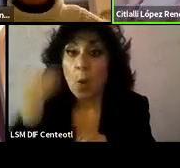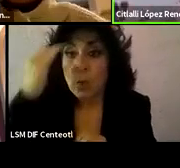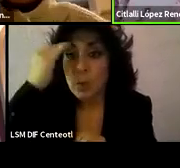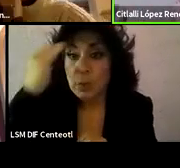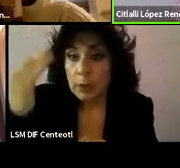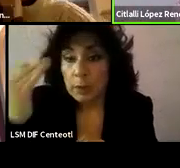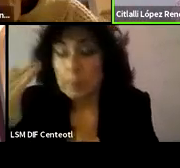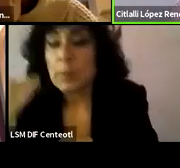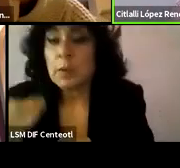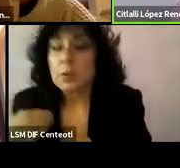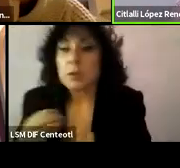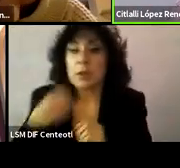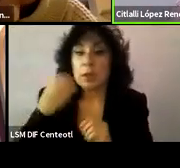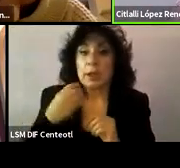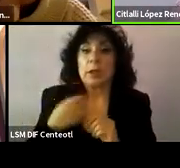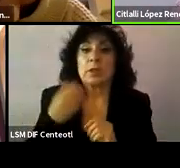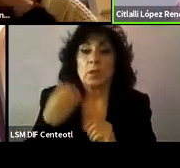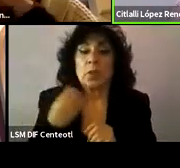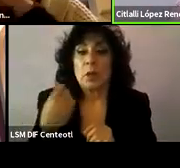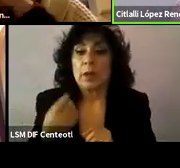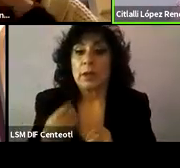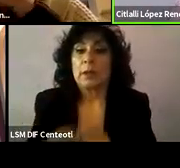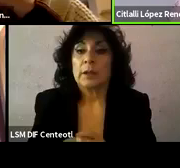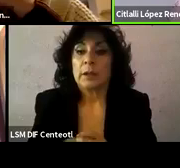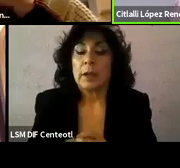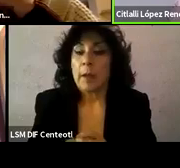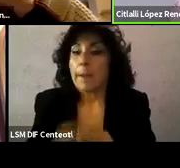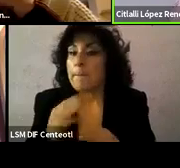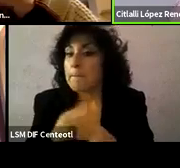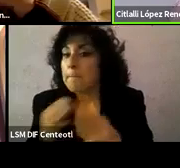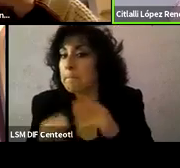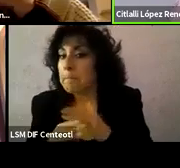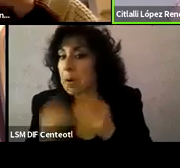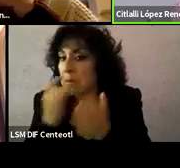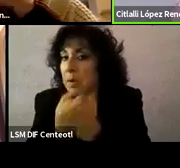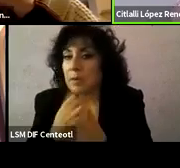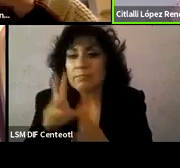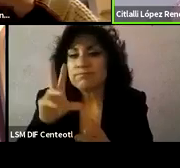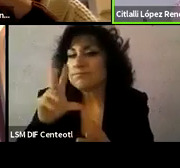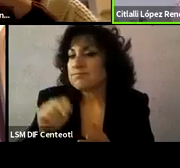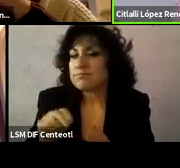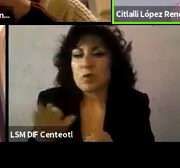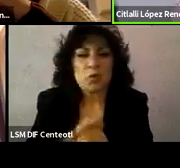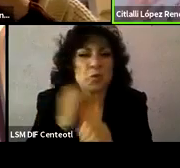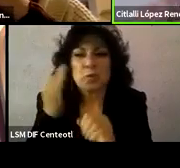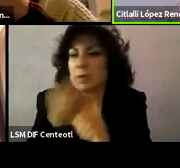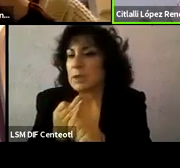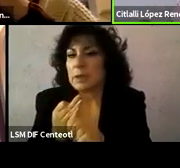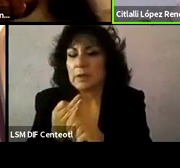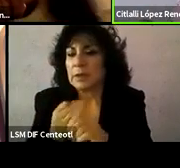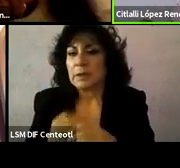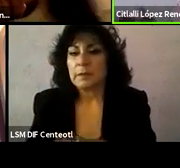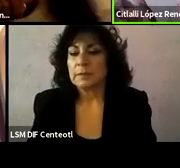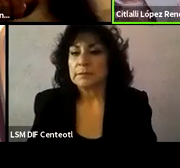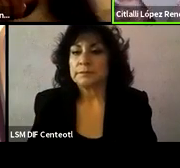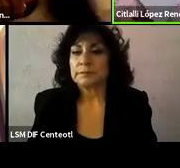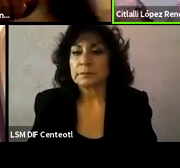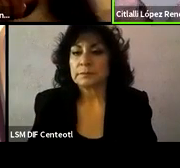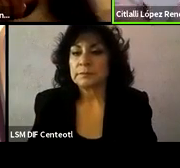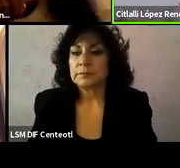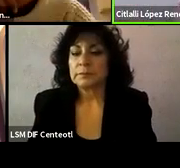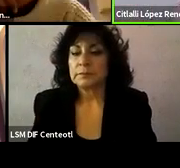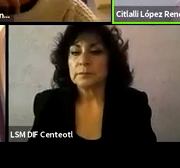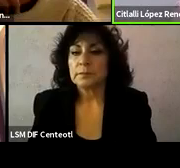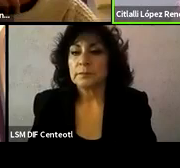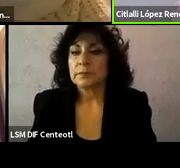digamos, rebasa lo que sería una asignatura. Entonces, pensaba yo un poco que más allá de que sí